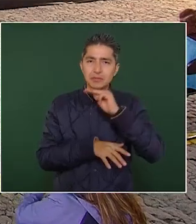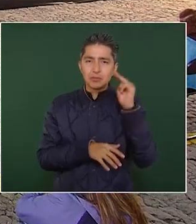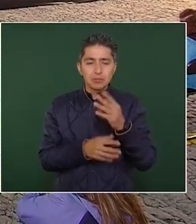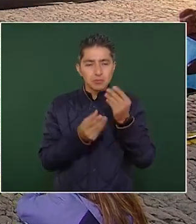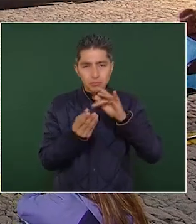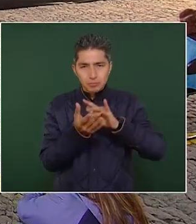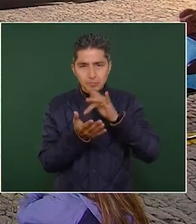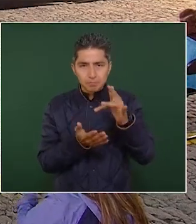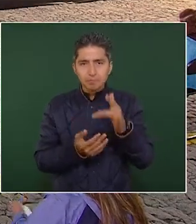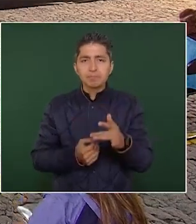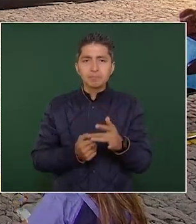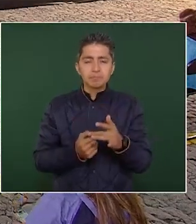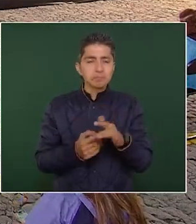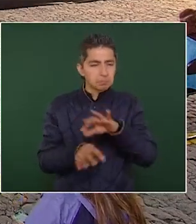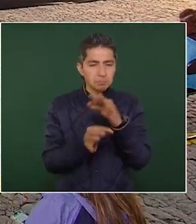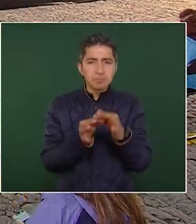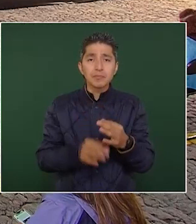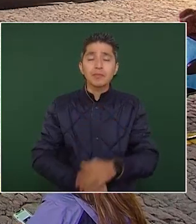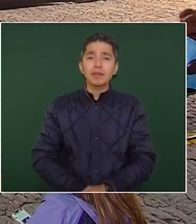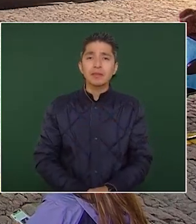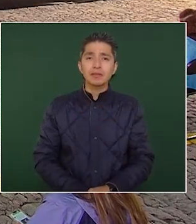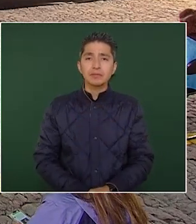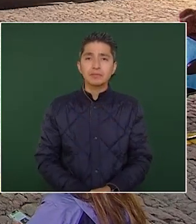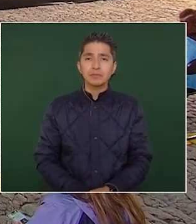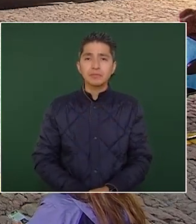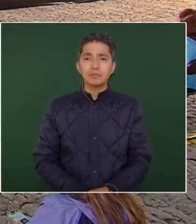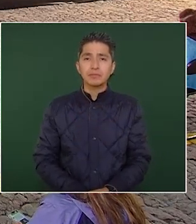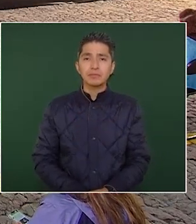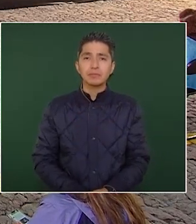Muchas gracias. Es todo, sí, presidente.